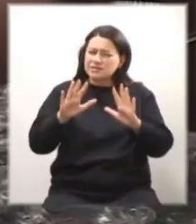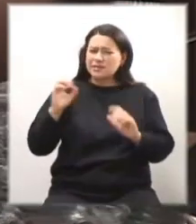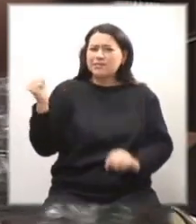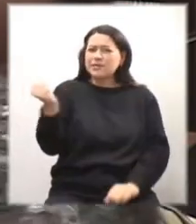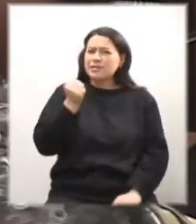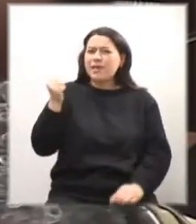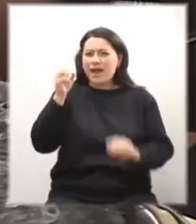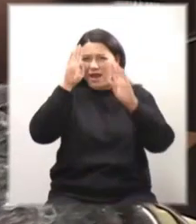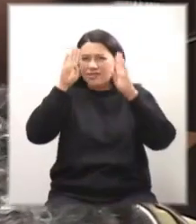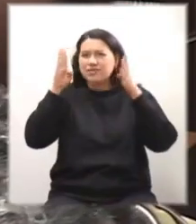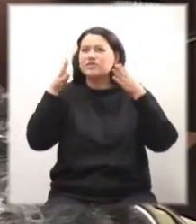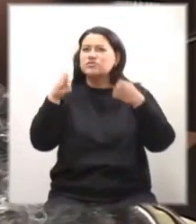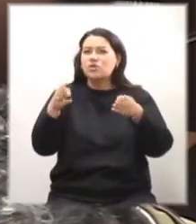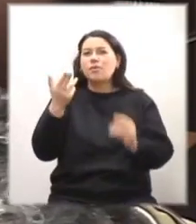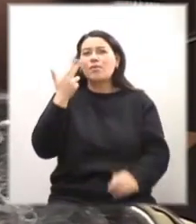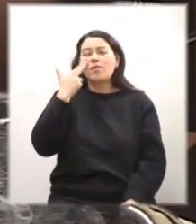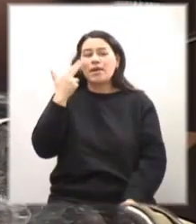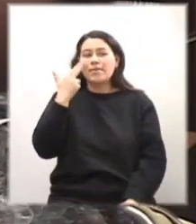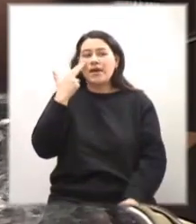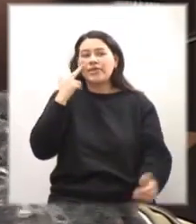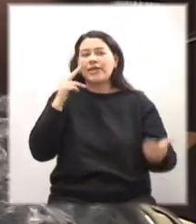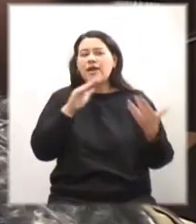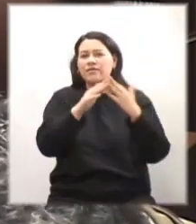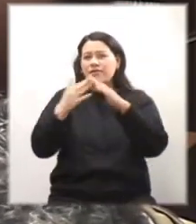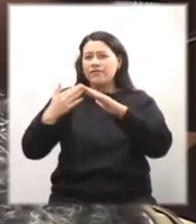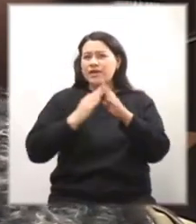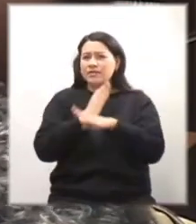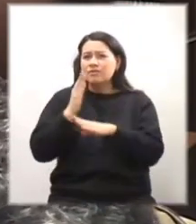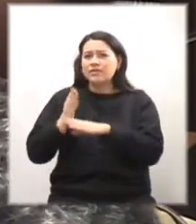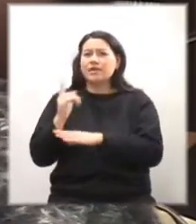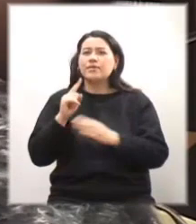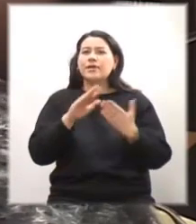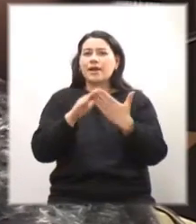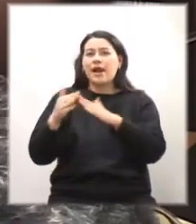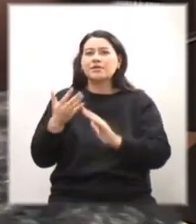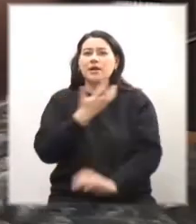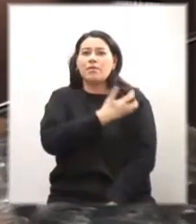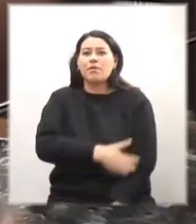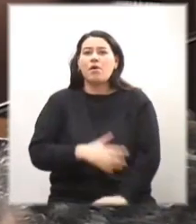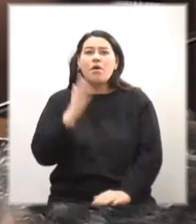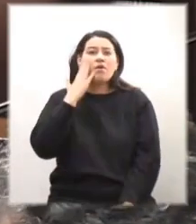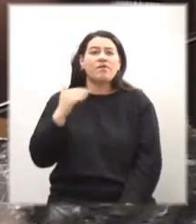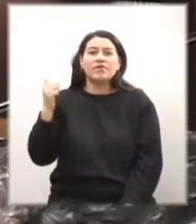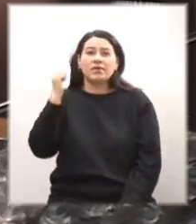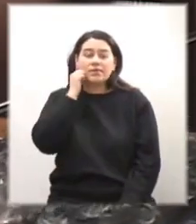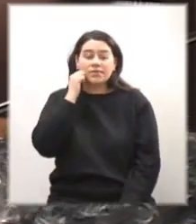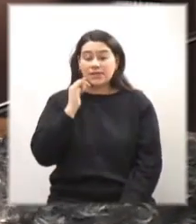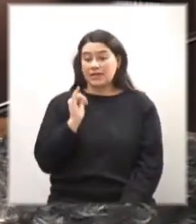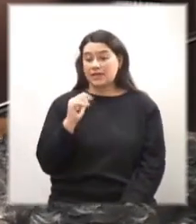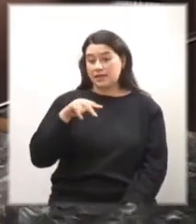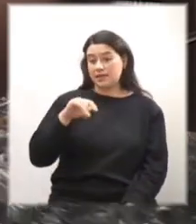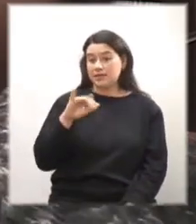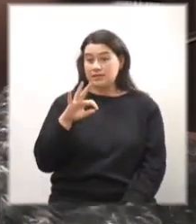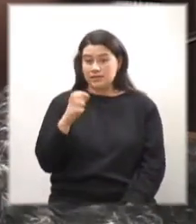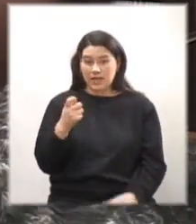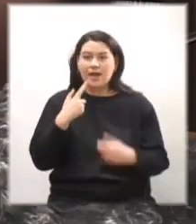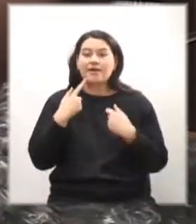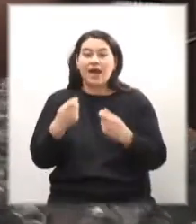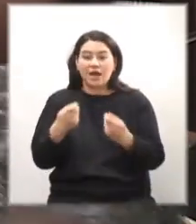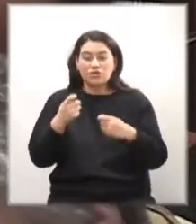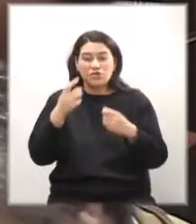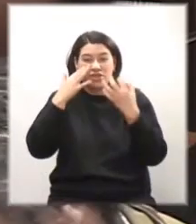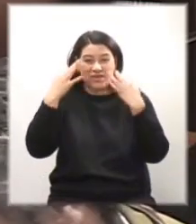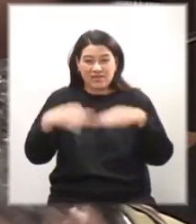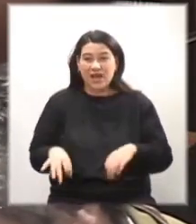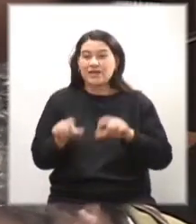la atención de la problemática de vivienda y los asentamientos? INISA, el gasto en términos reales